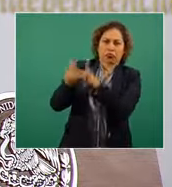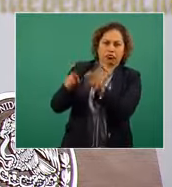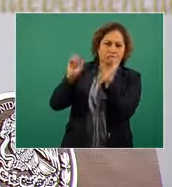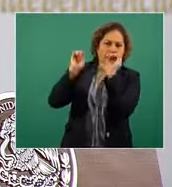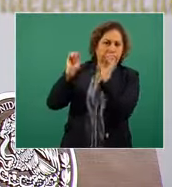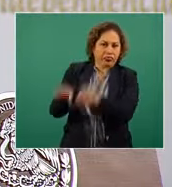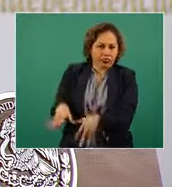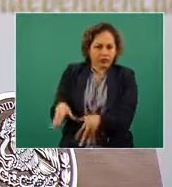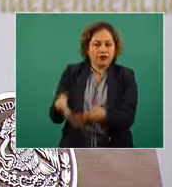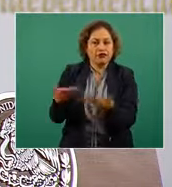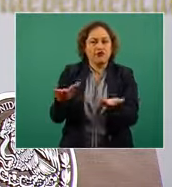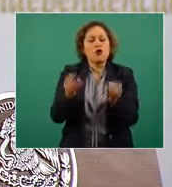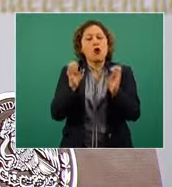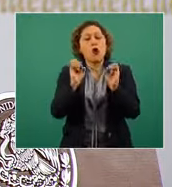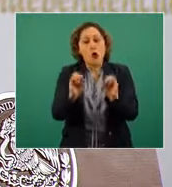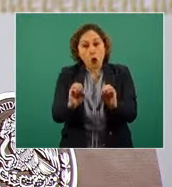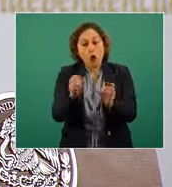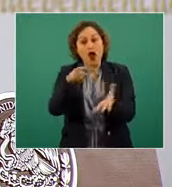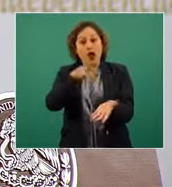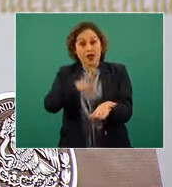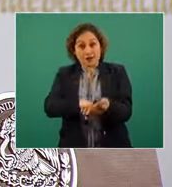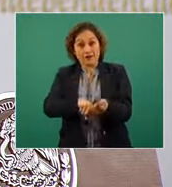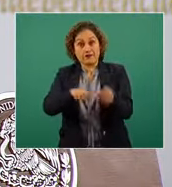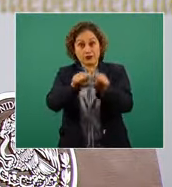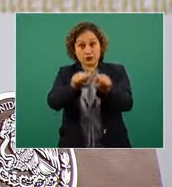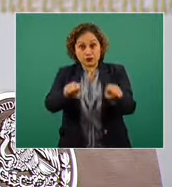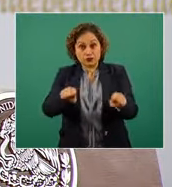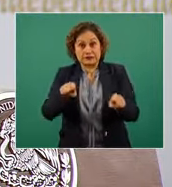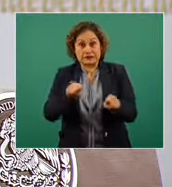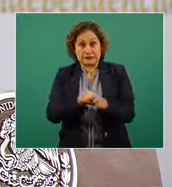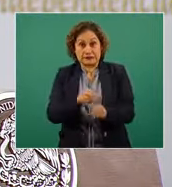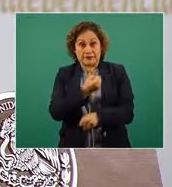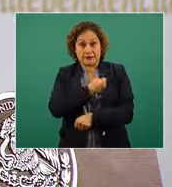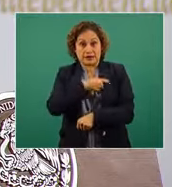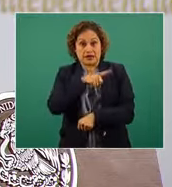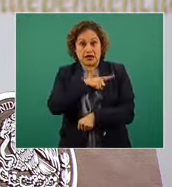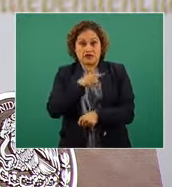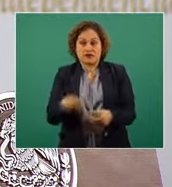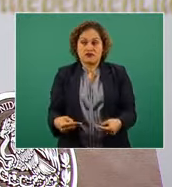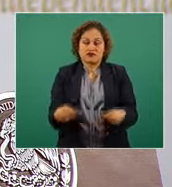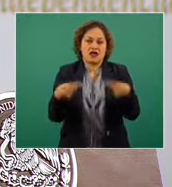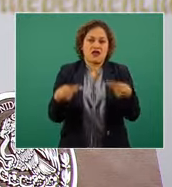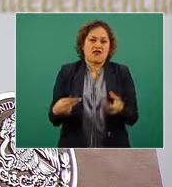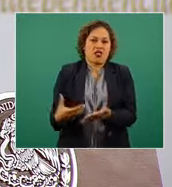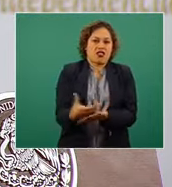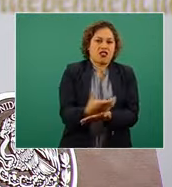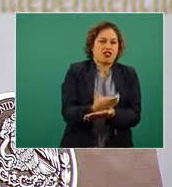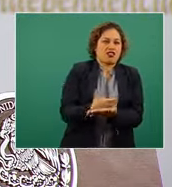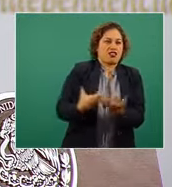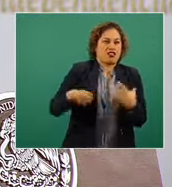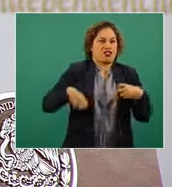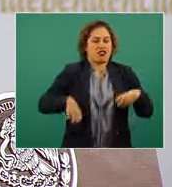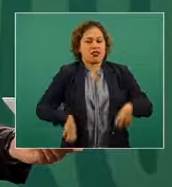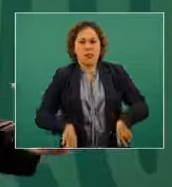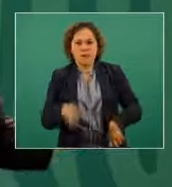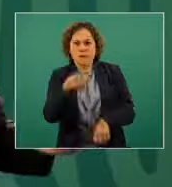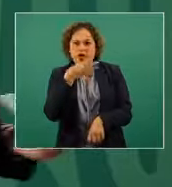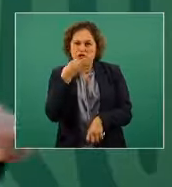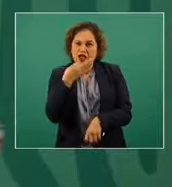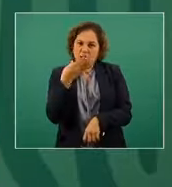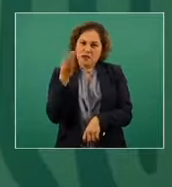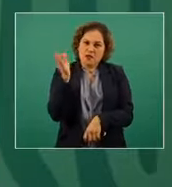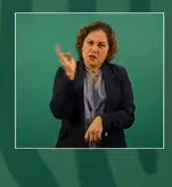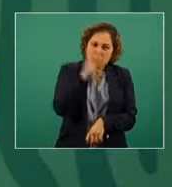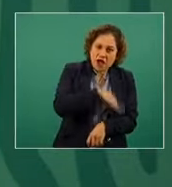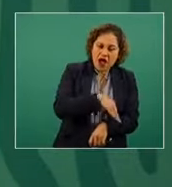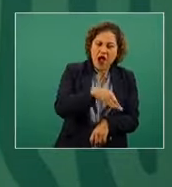negocios en la compra de medicamentos, bueno, falta de